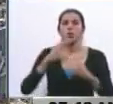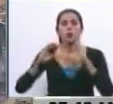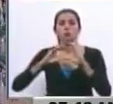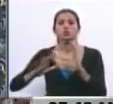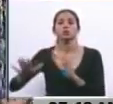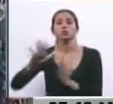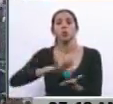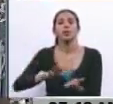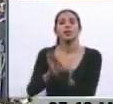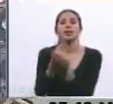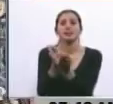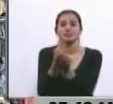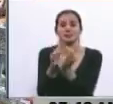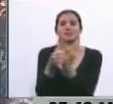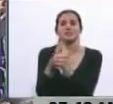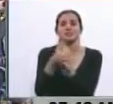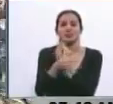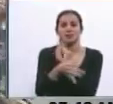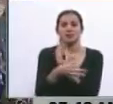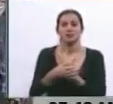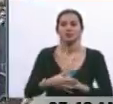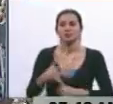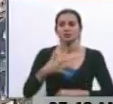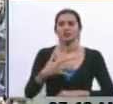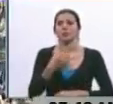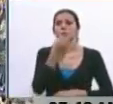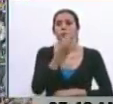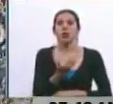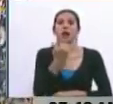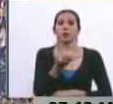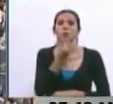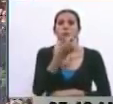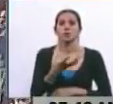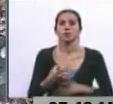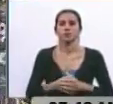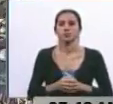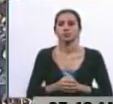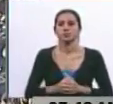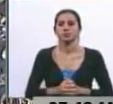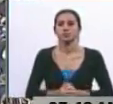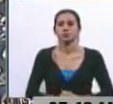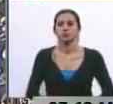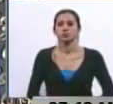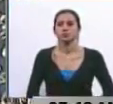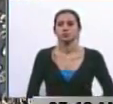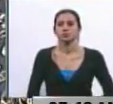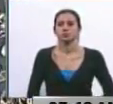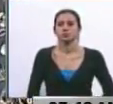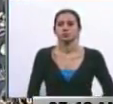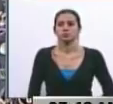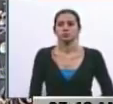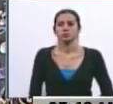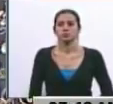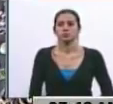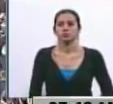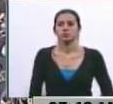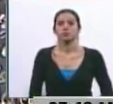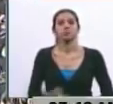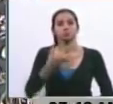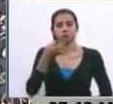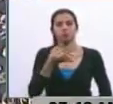la isla también para que el pueblo sienta pues el beneficio de una cumbre en la isla de Margarita. Y de verdad